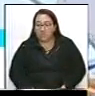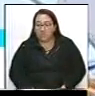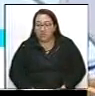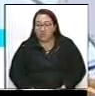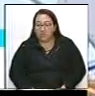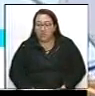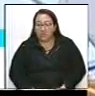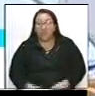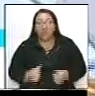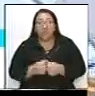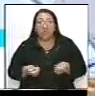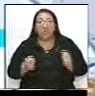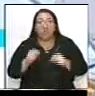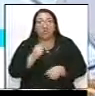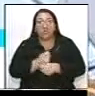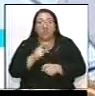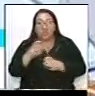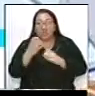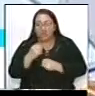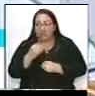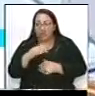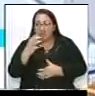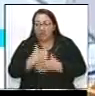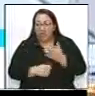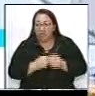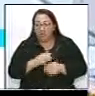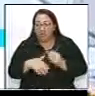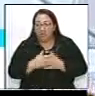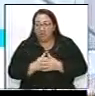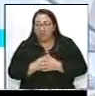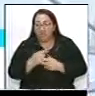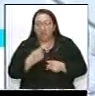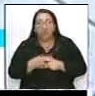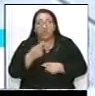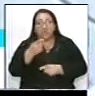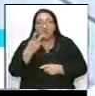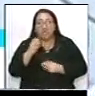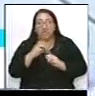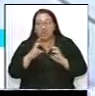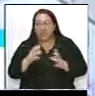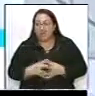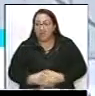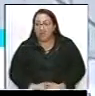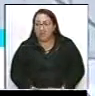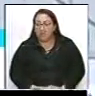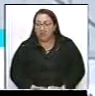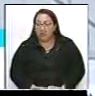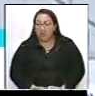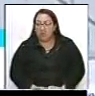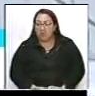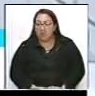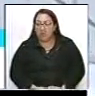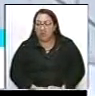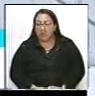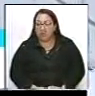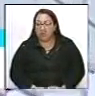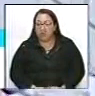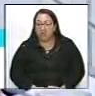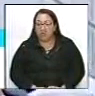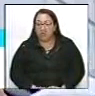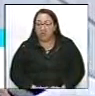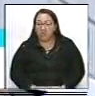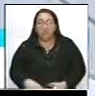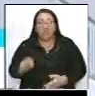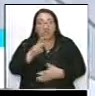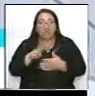con la suspensión en el ejercicio del cargo y descuento de sus haberes por 120 días de legislatura. Cuando uno lee el informe,